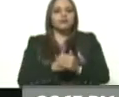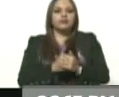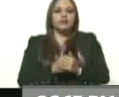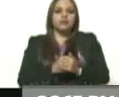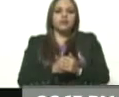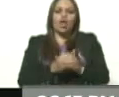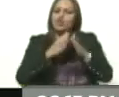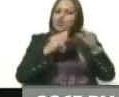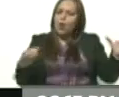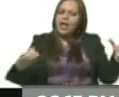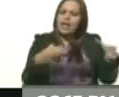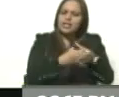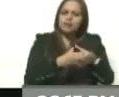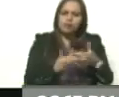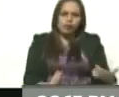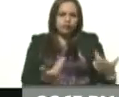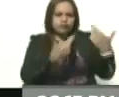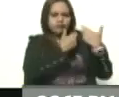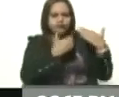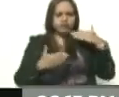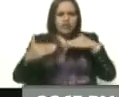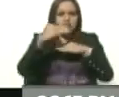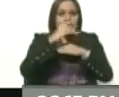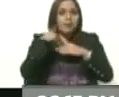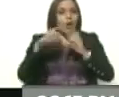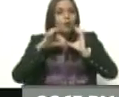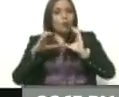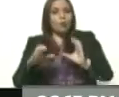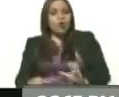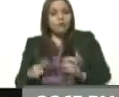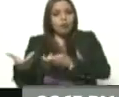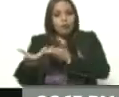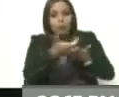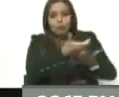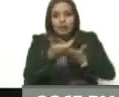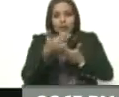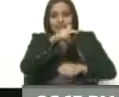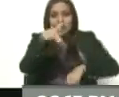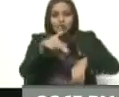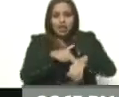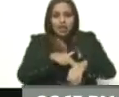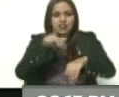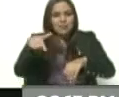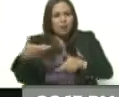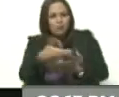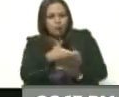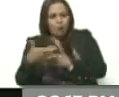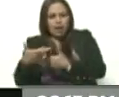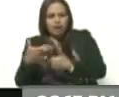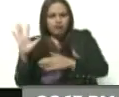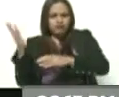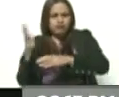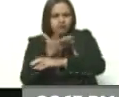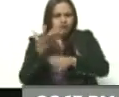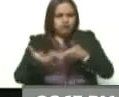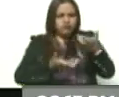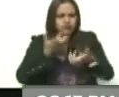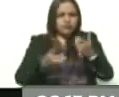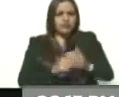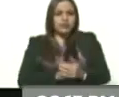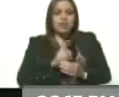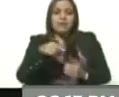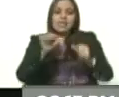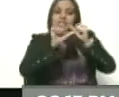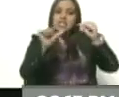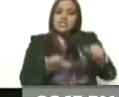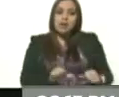el equipo del alto mando del Cuerpo de Bomberos Nacional y Forestales, el sistema de gestión de riesgo, también